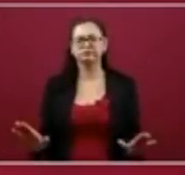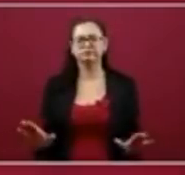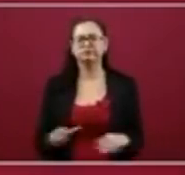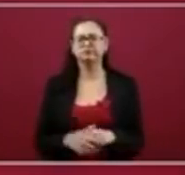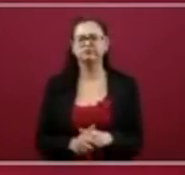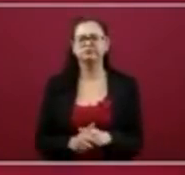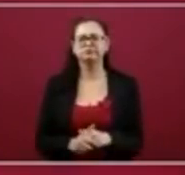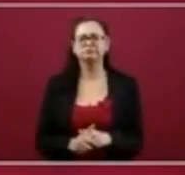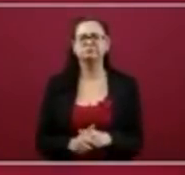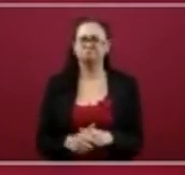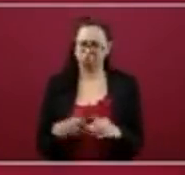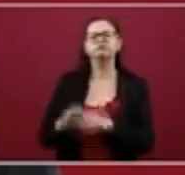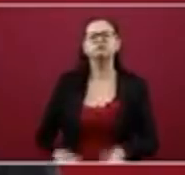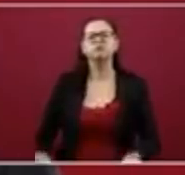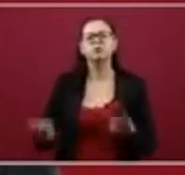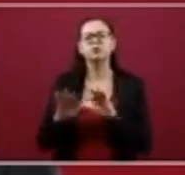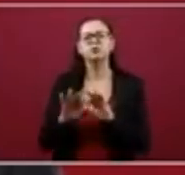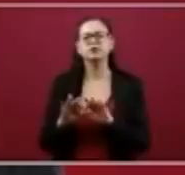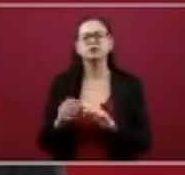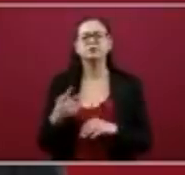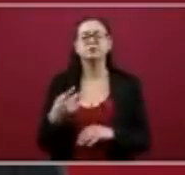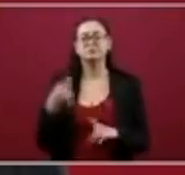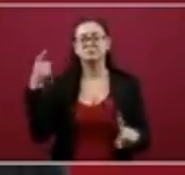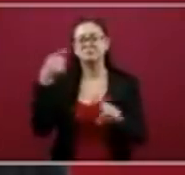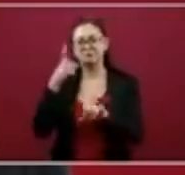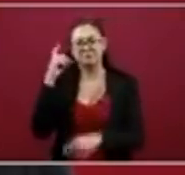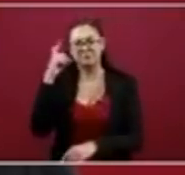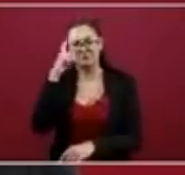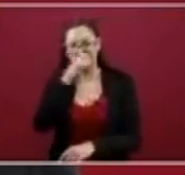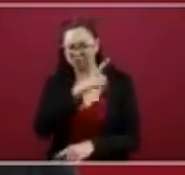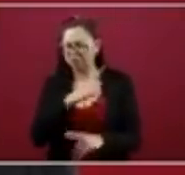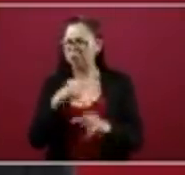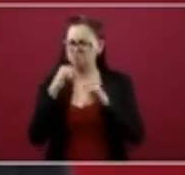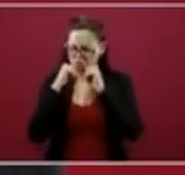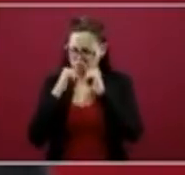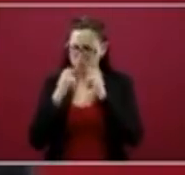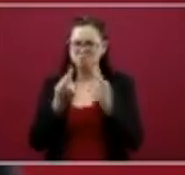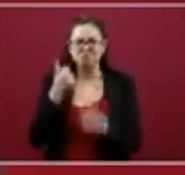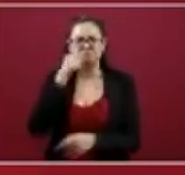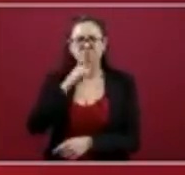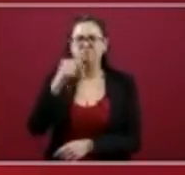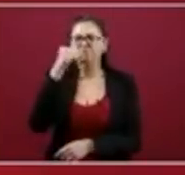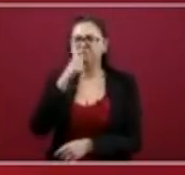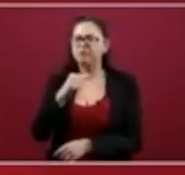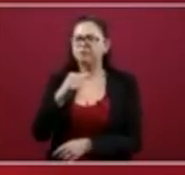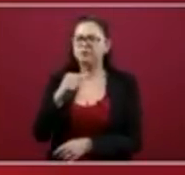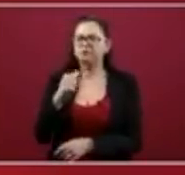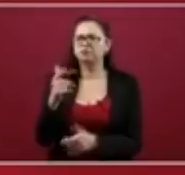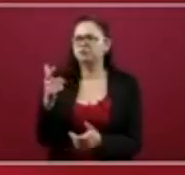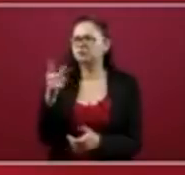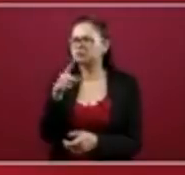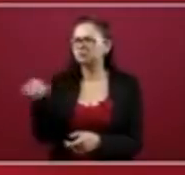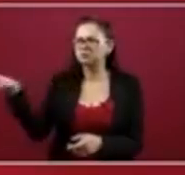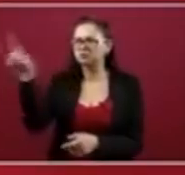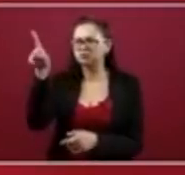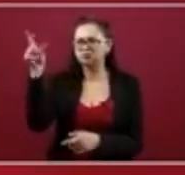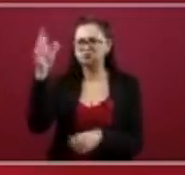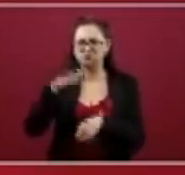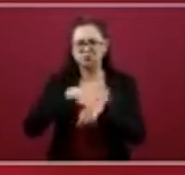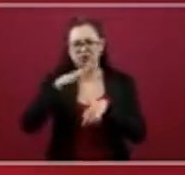A las pruebas me remito, pero siempre vamos a ser respetuosos de la opinión de